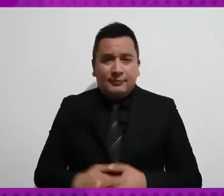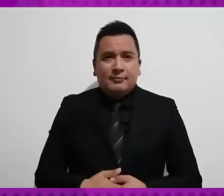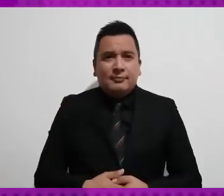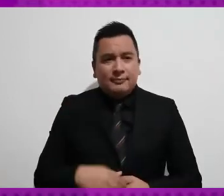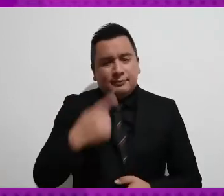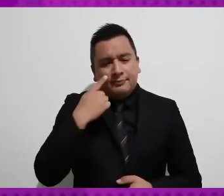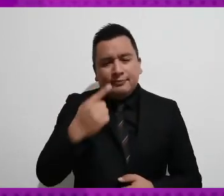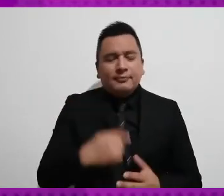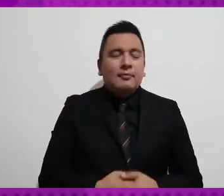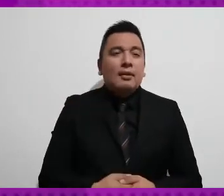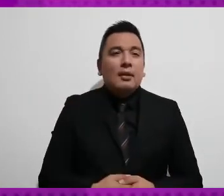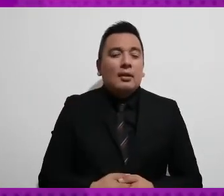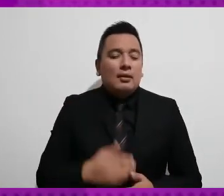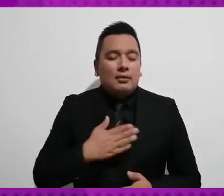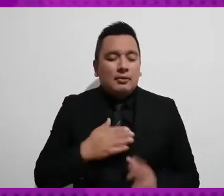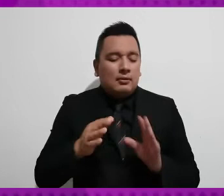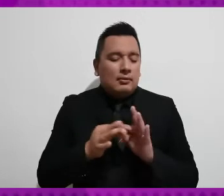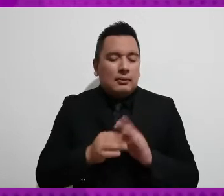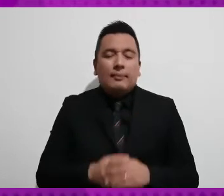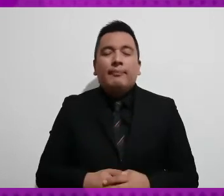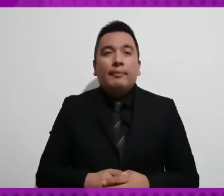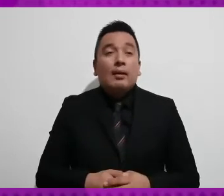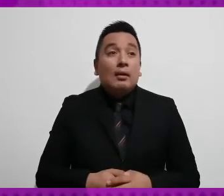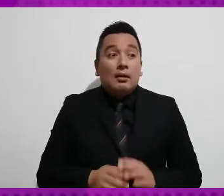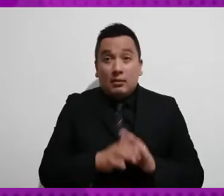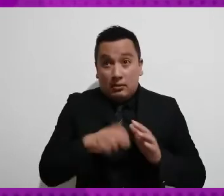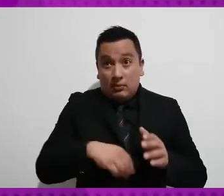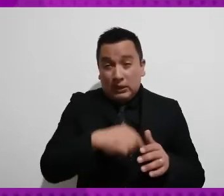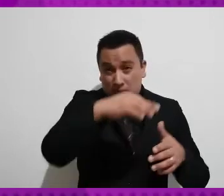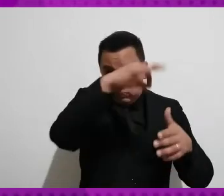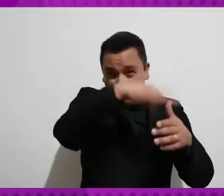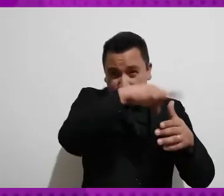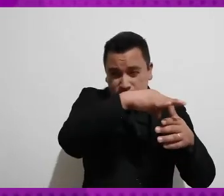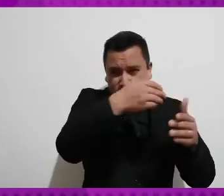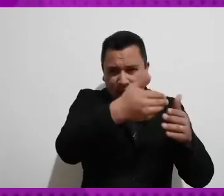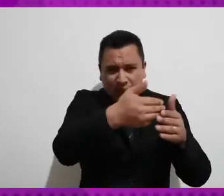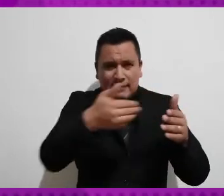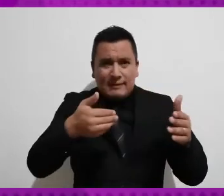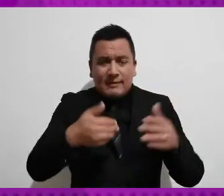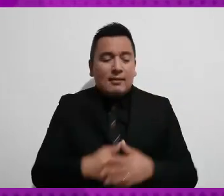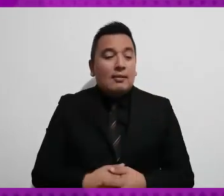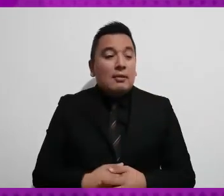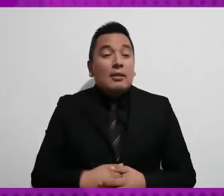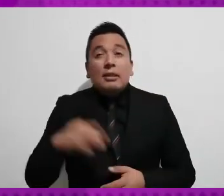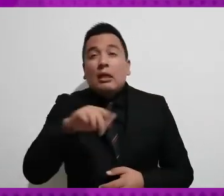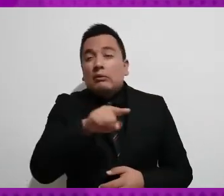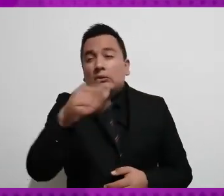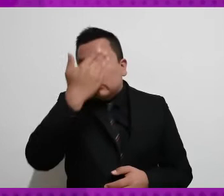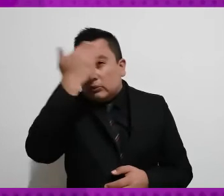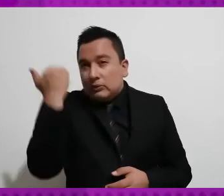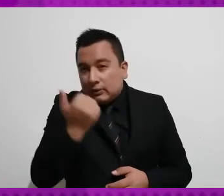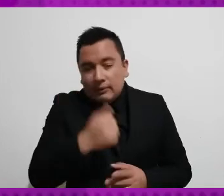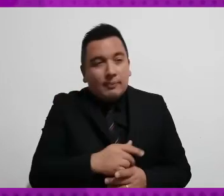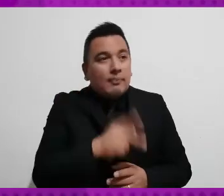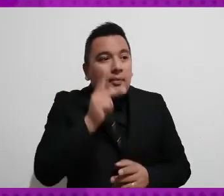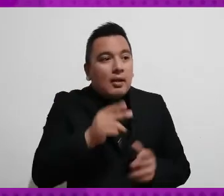Yo me regresaría un poco a las etapas de preparación de la jornada electoral, que a lo mejor la ciudadanía no lo ve,